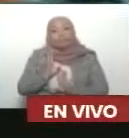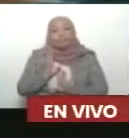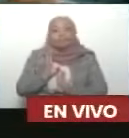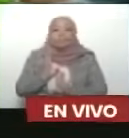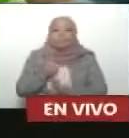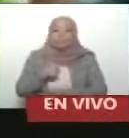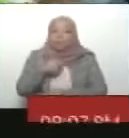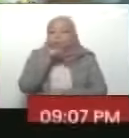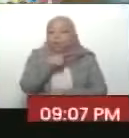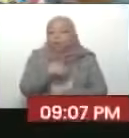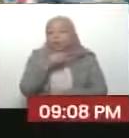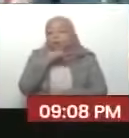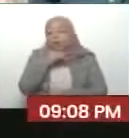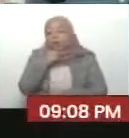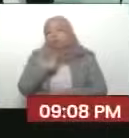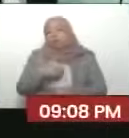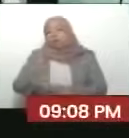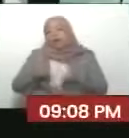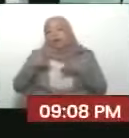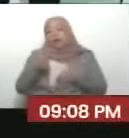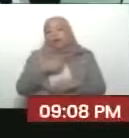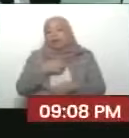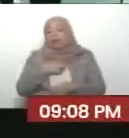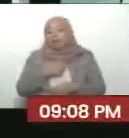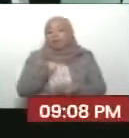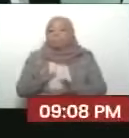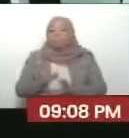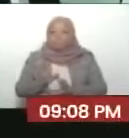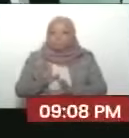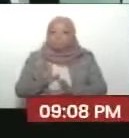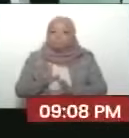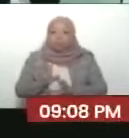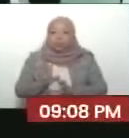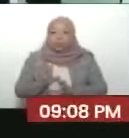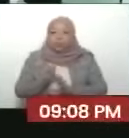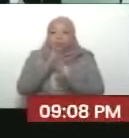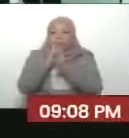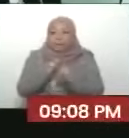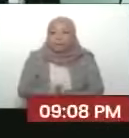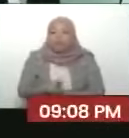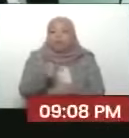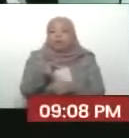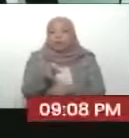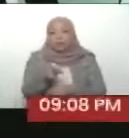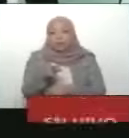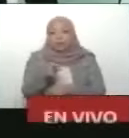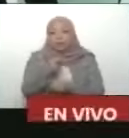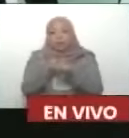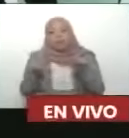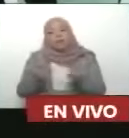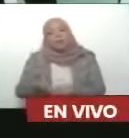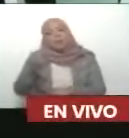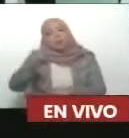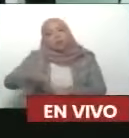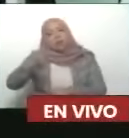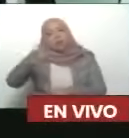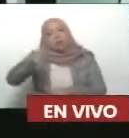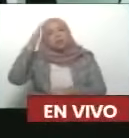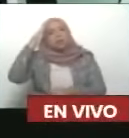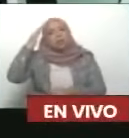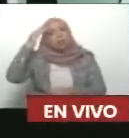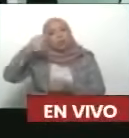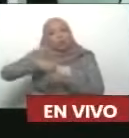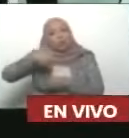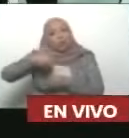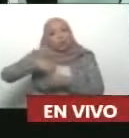Harold, es muy importante el porqué siempre, responder el porqué. Pero es importante saber dónde